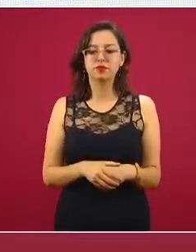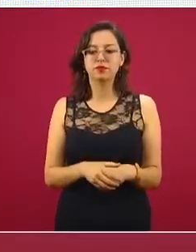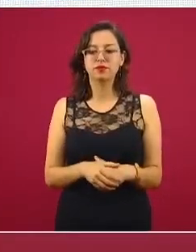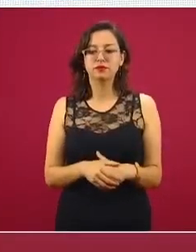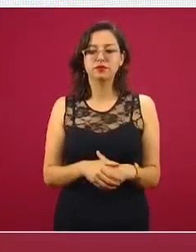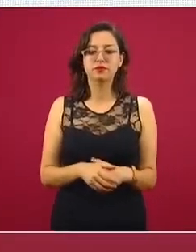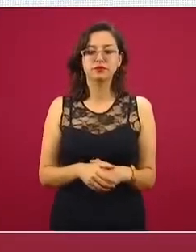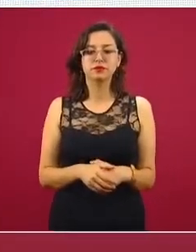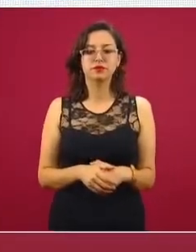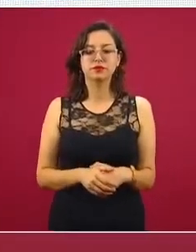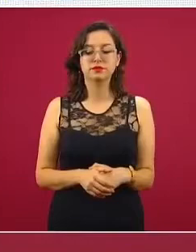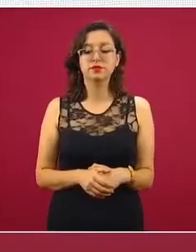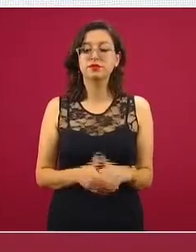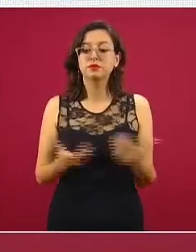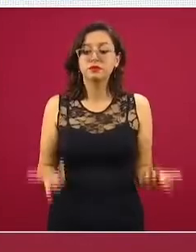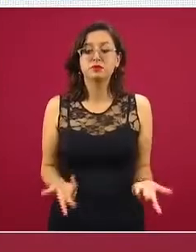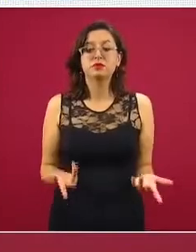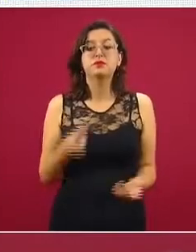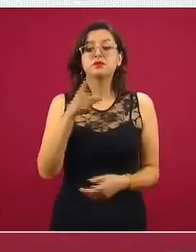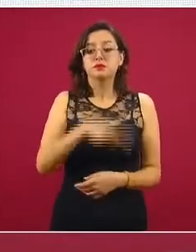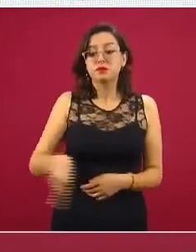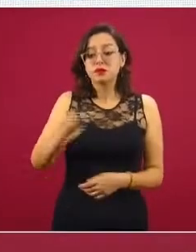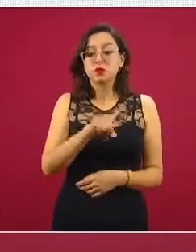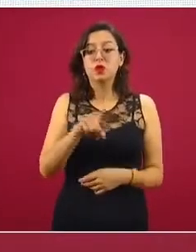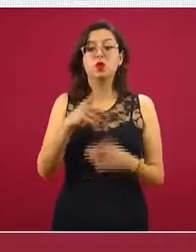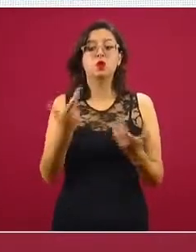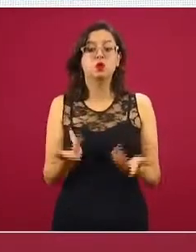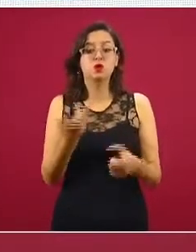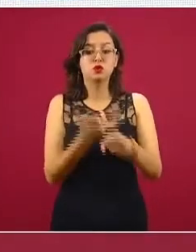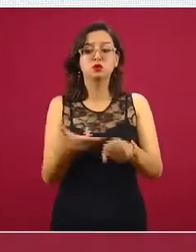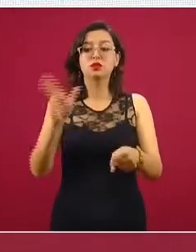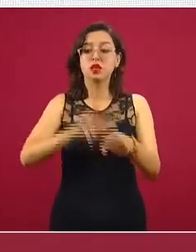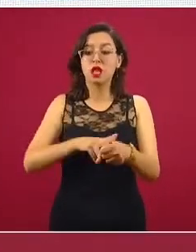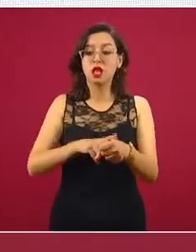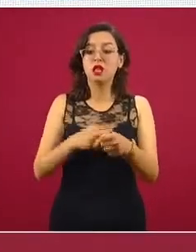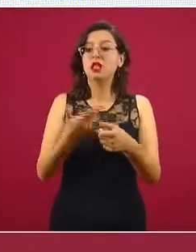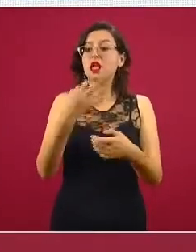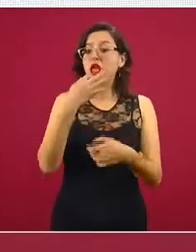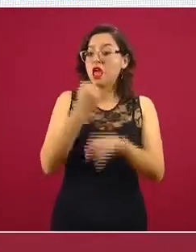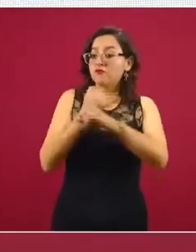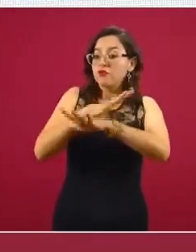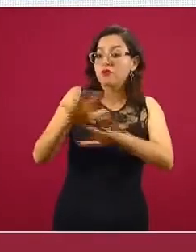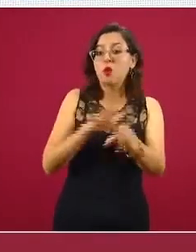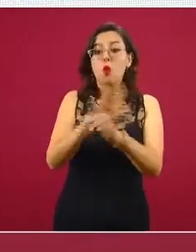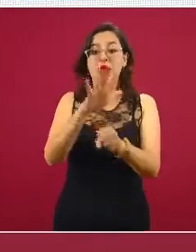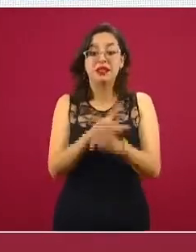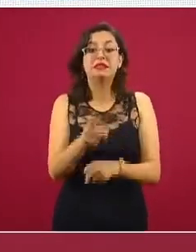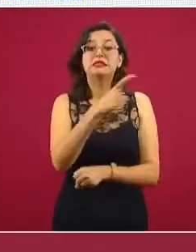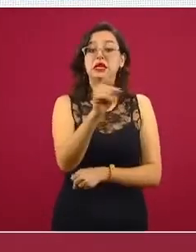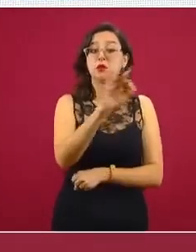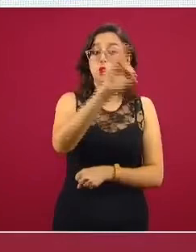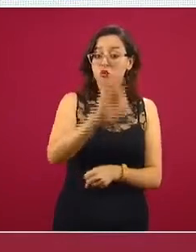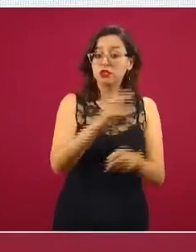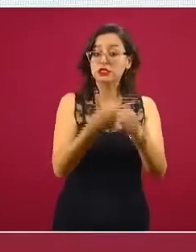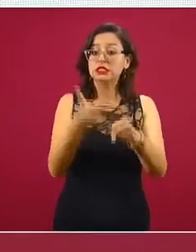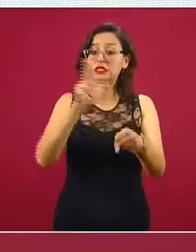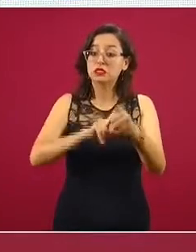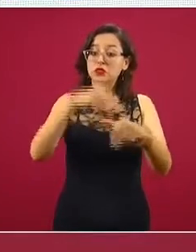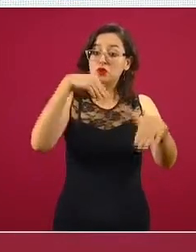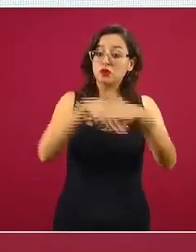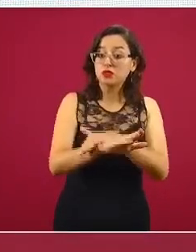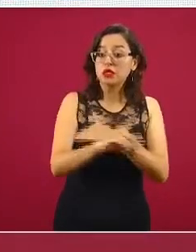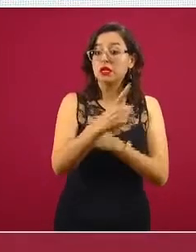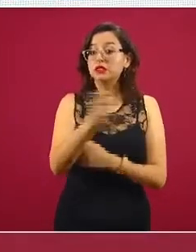¿Qué informan esas unidades? 100% de las hospitalizaciones, 100% de las